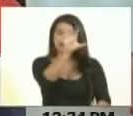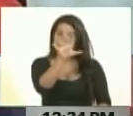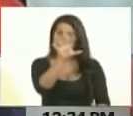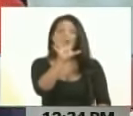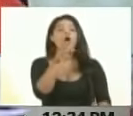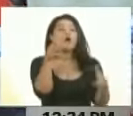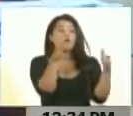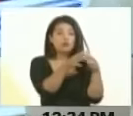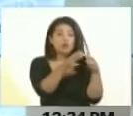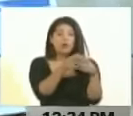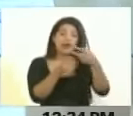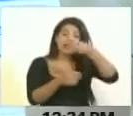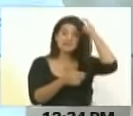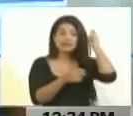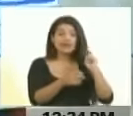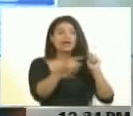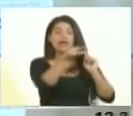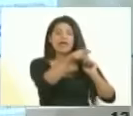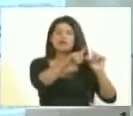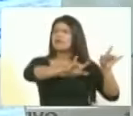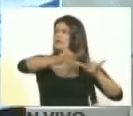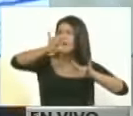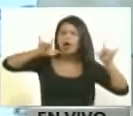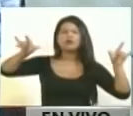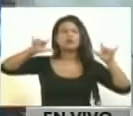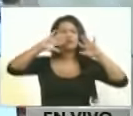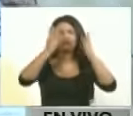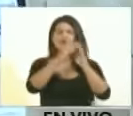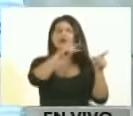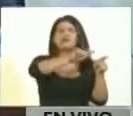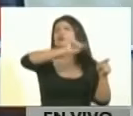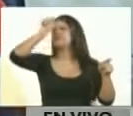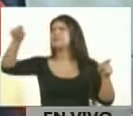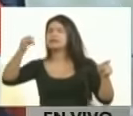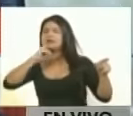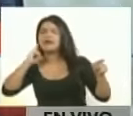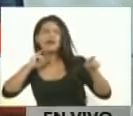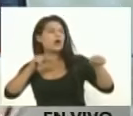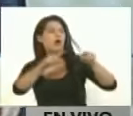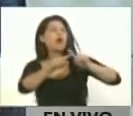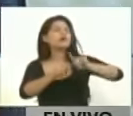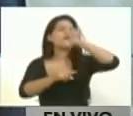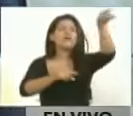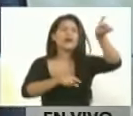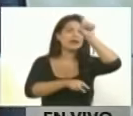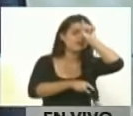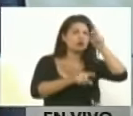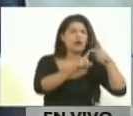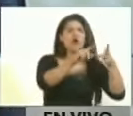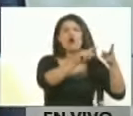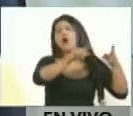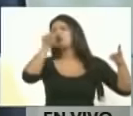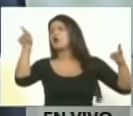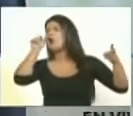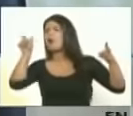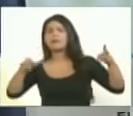cancilleres que estaban regados por el mundo entero, unos en Israel, otros en Egipto, otros no se sabe dónde, el retiro